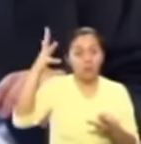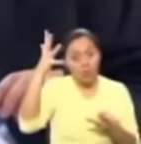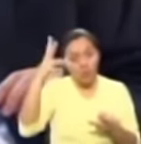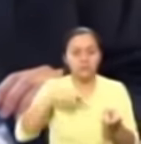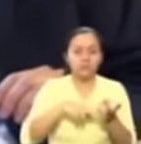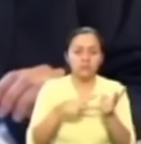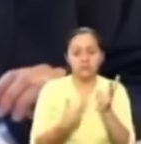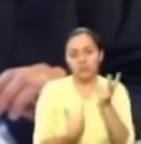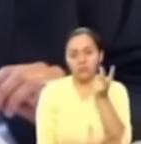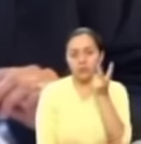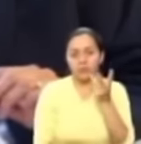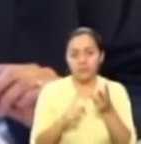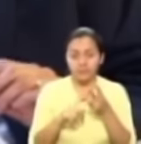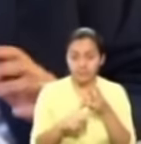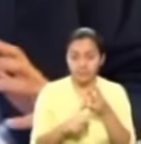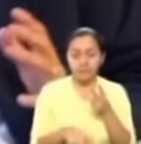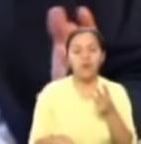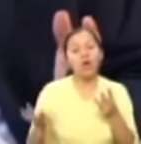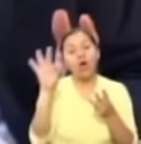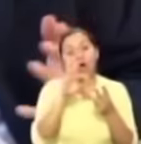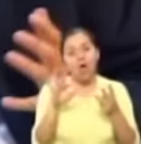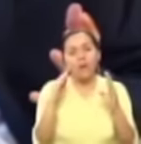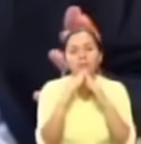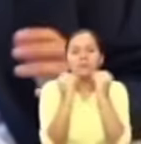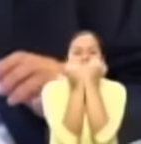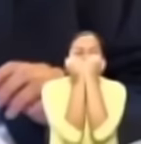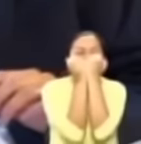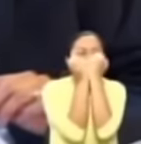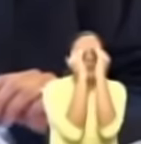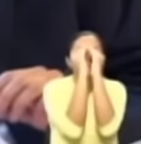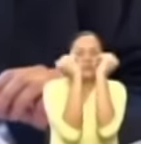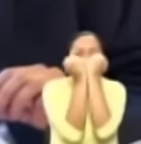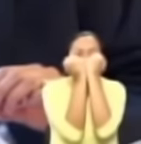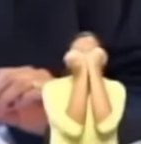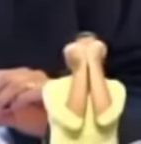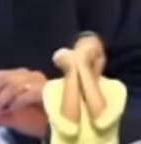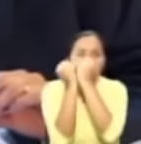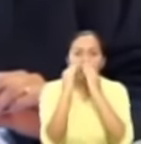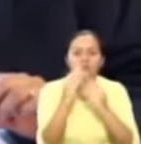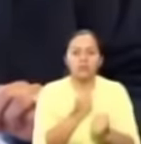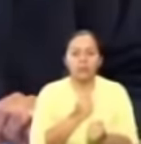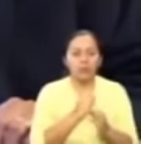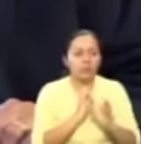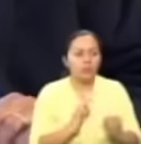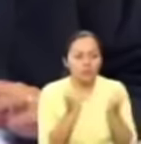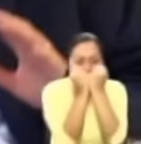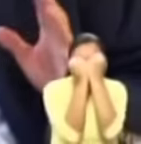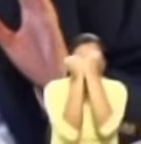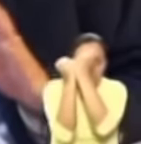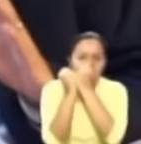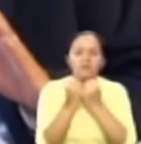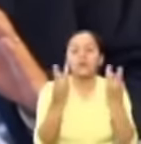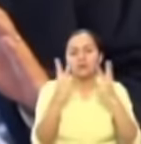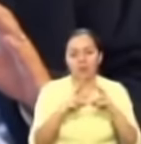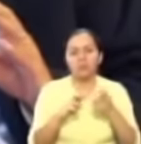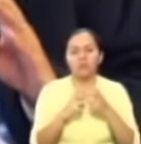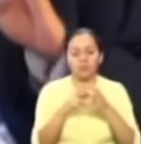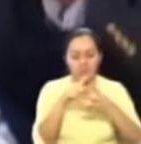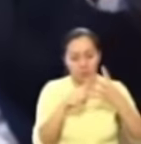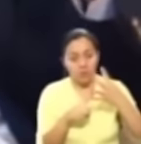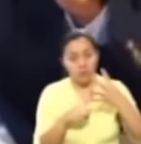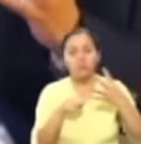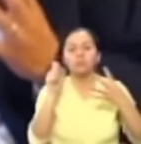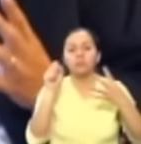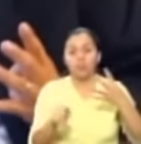de salud y agua, o vivir en hacinamiento en la dimensión de hábitat. Entonces, si estamos privados en al